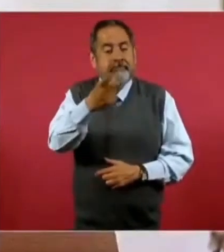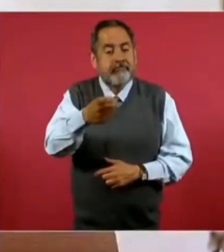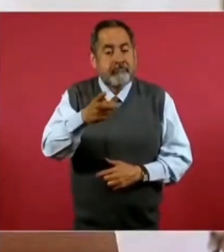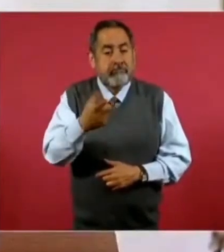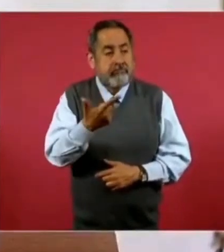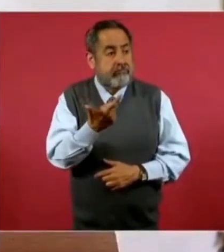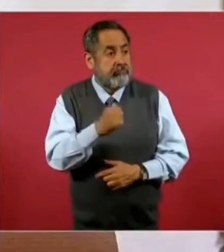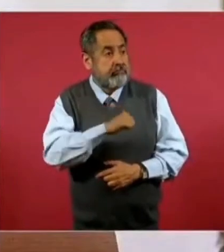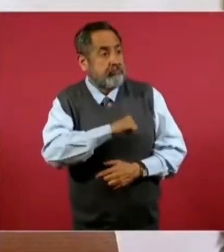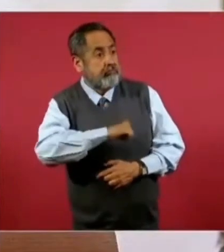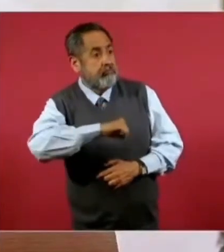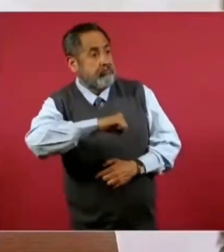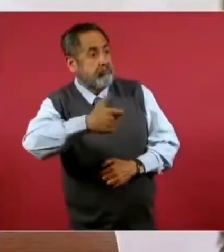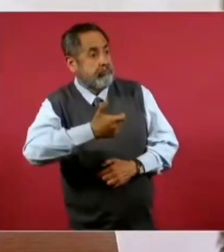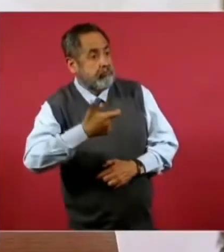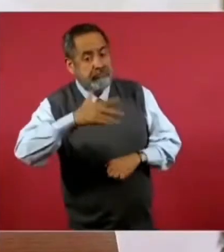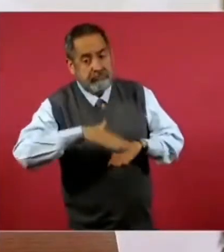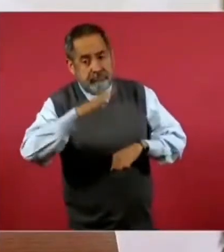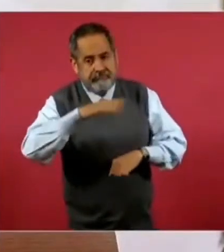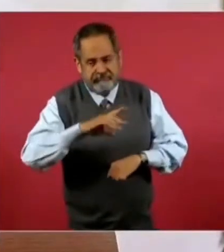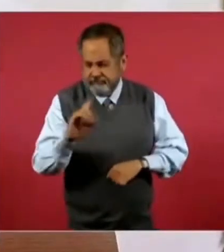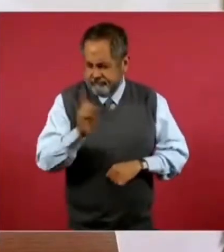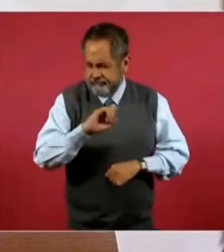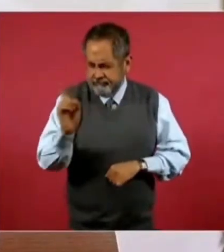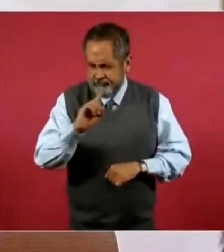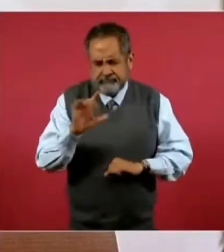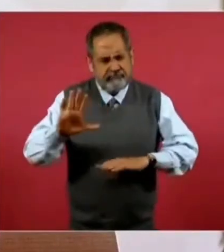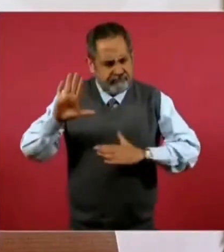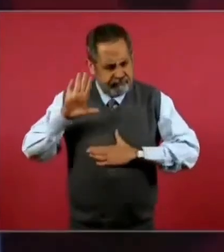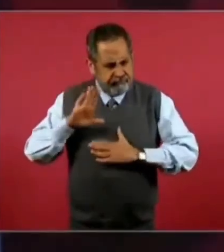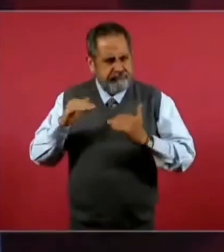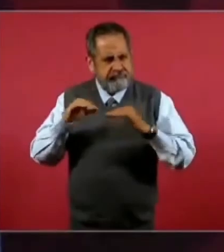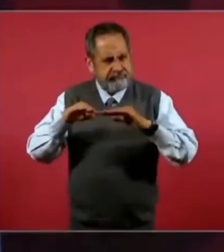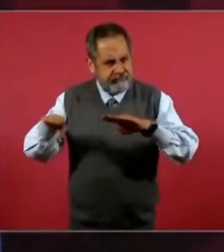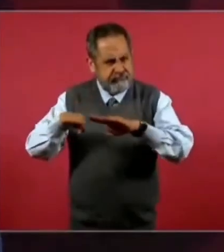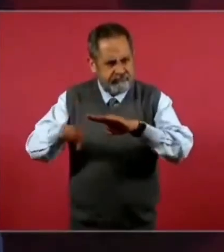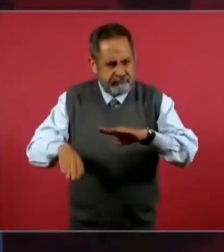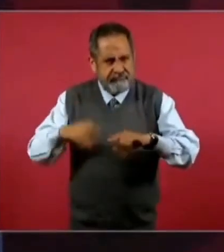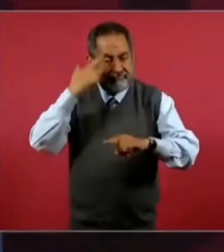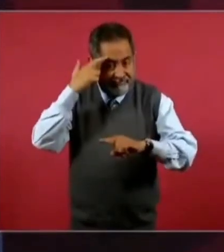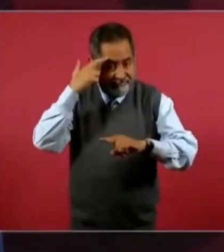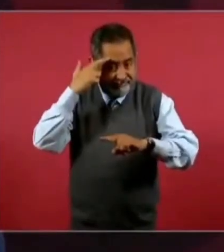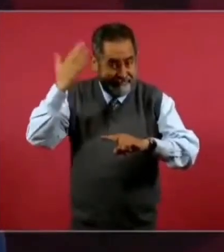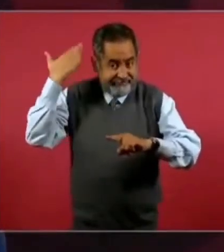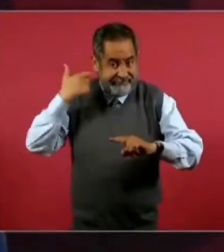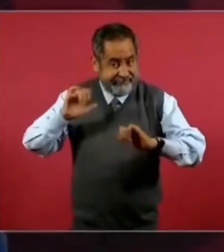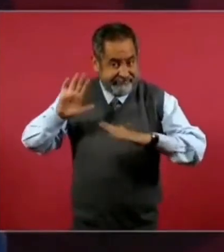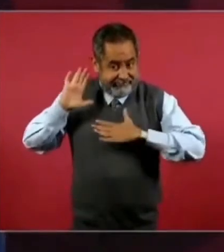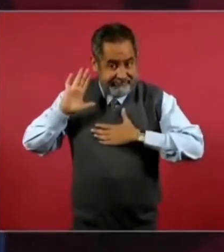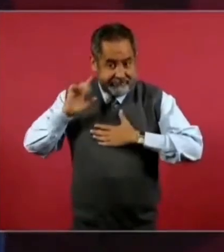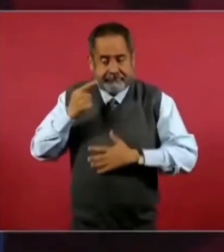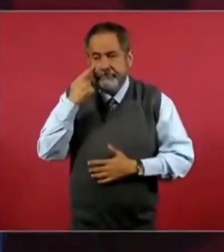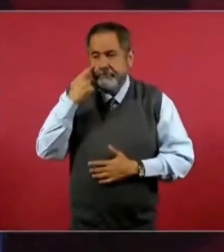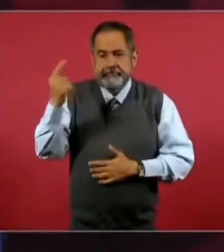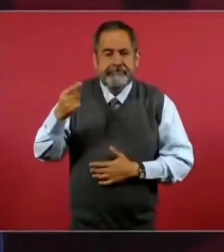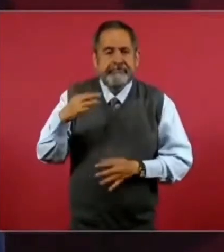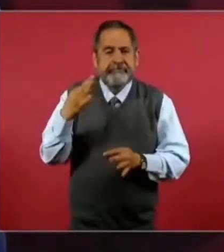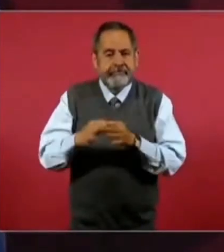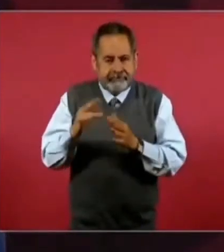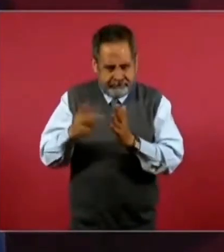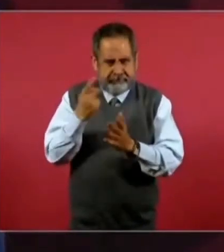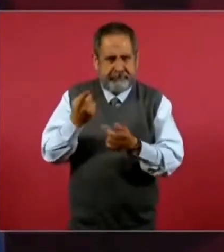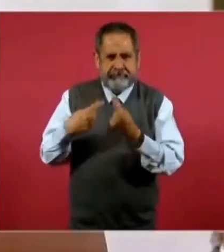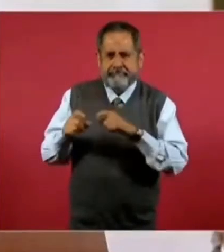de la gasolina en términos reales. No iba a aumentar. Y regresa